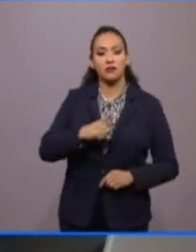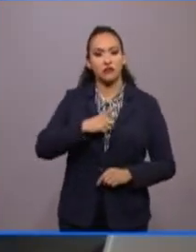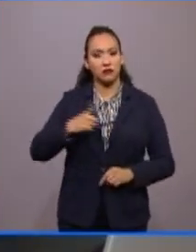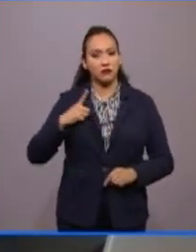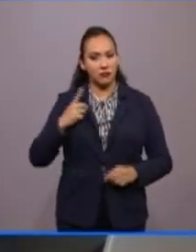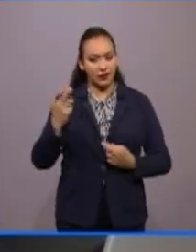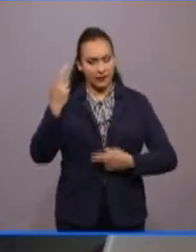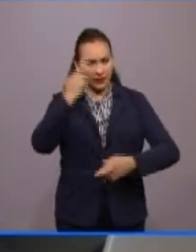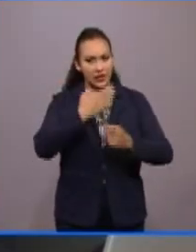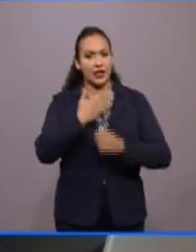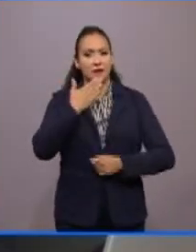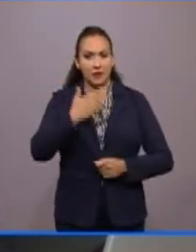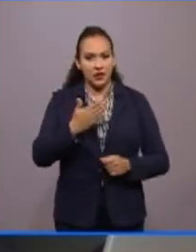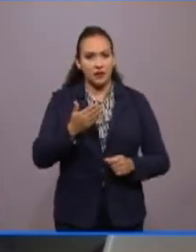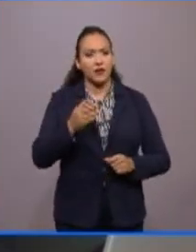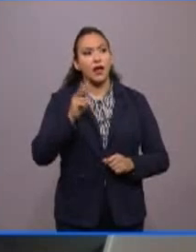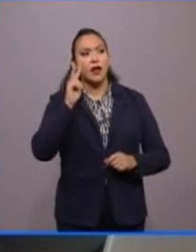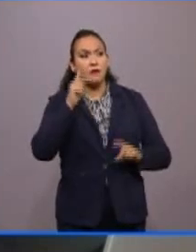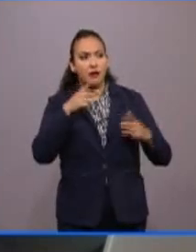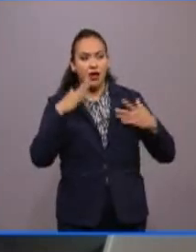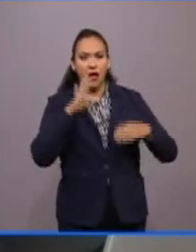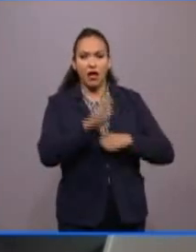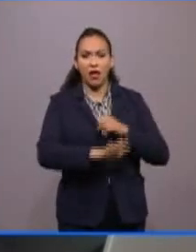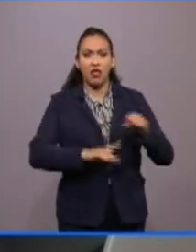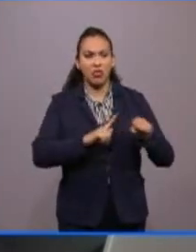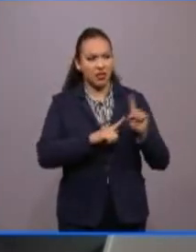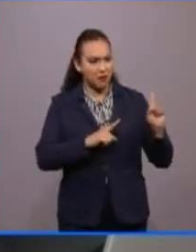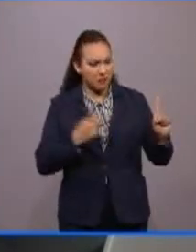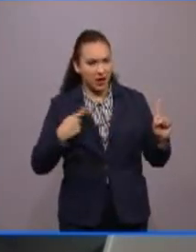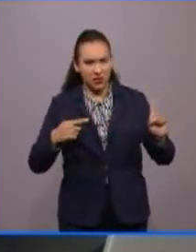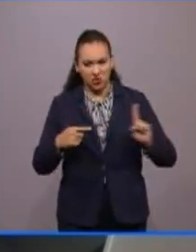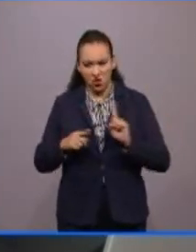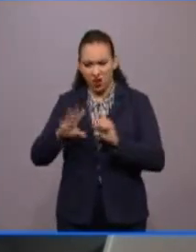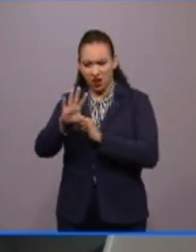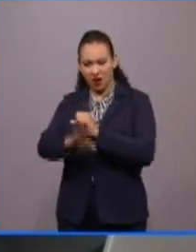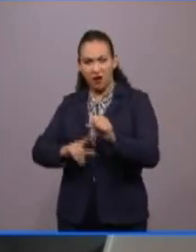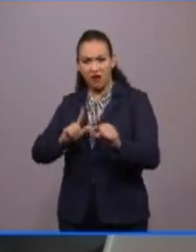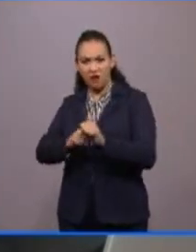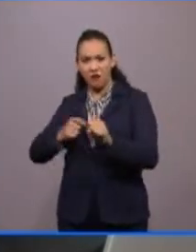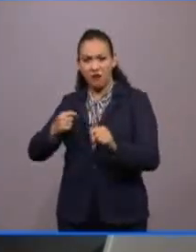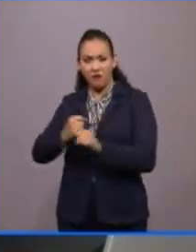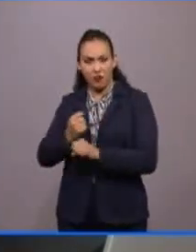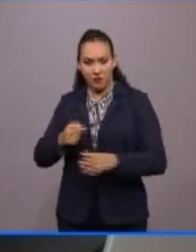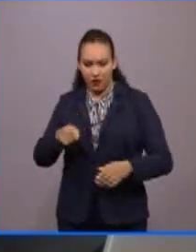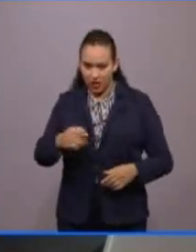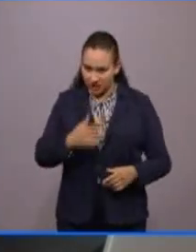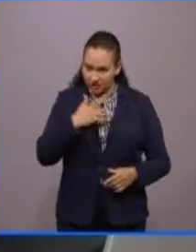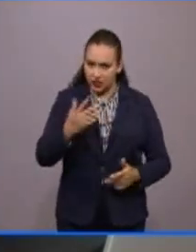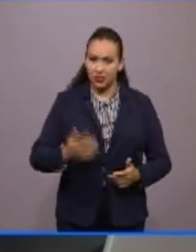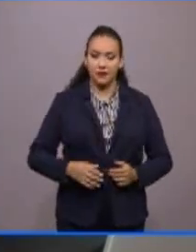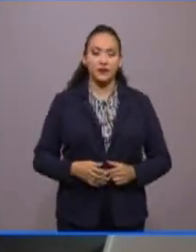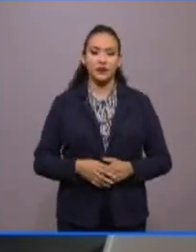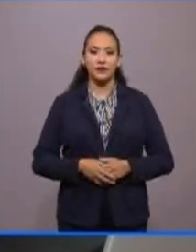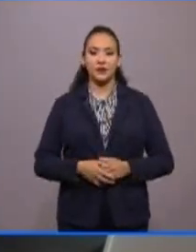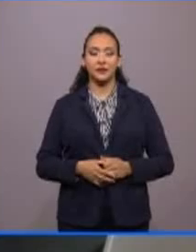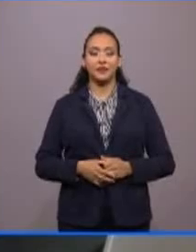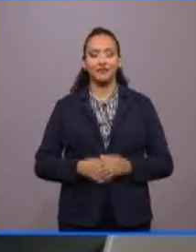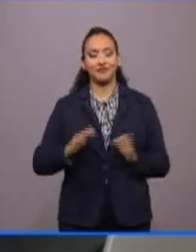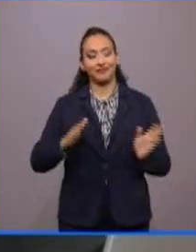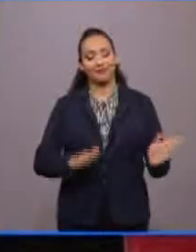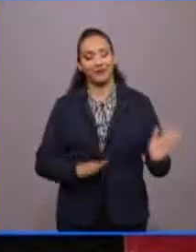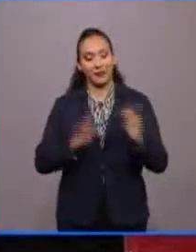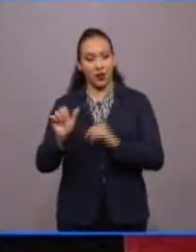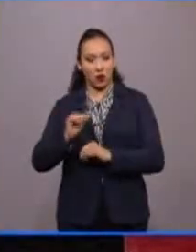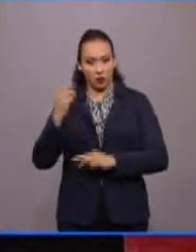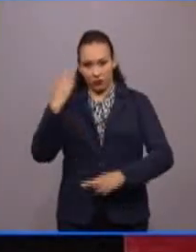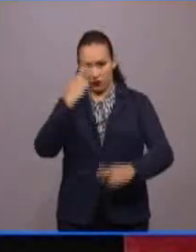reservarse para actos de violencia real o crueldad deliberada contra los seres sintientes. En otro asunto,